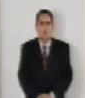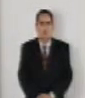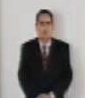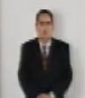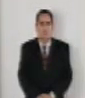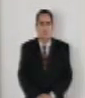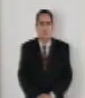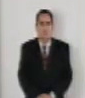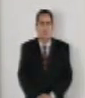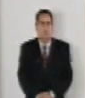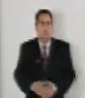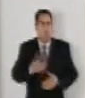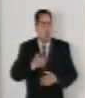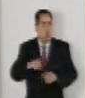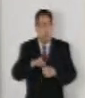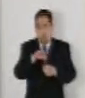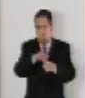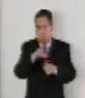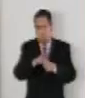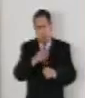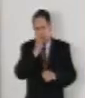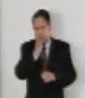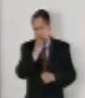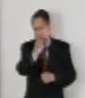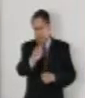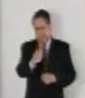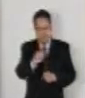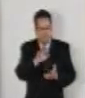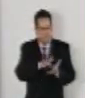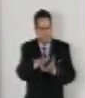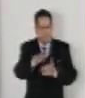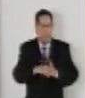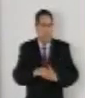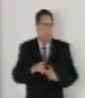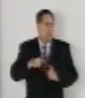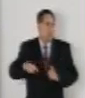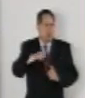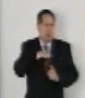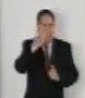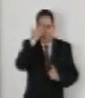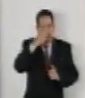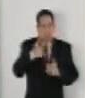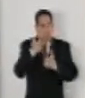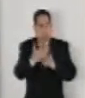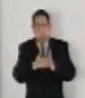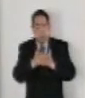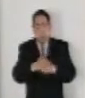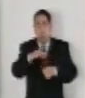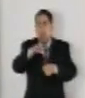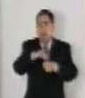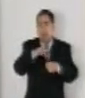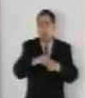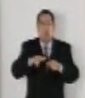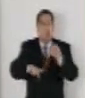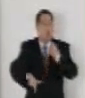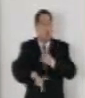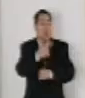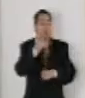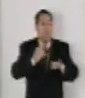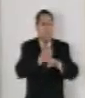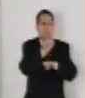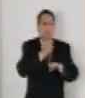Bueno, nuestro voto es a favor. Ustedes saben que tenemos elecciones en 12 estados de